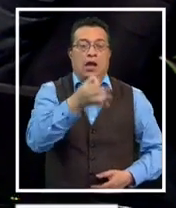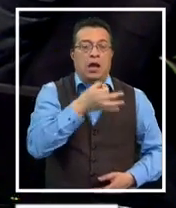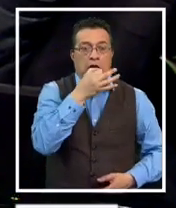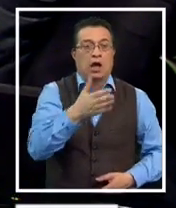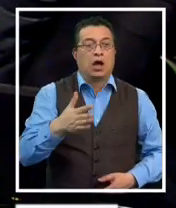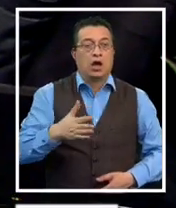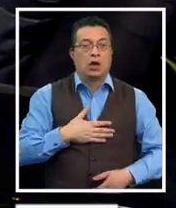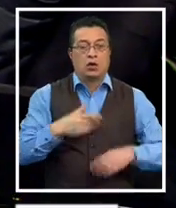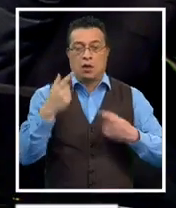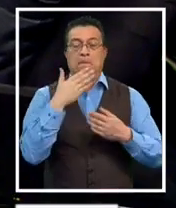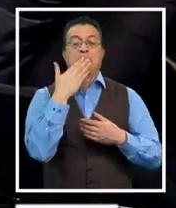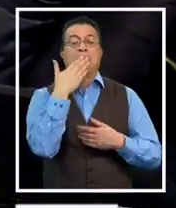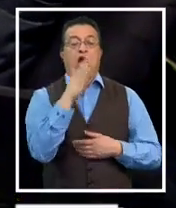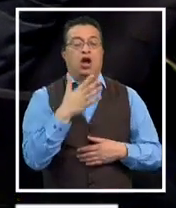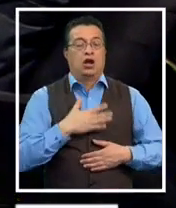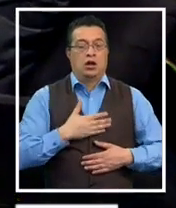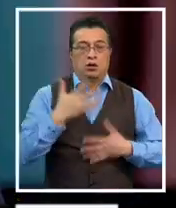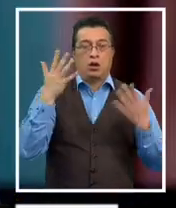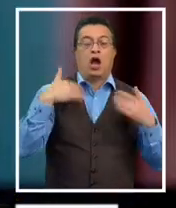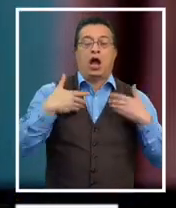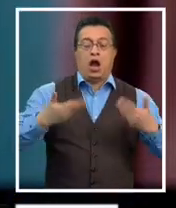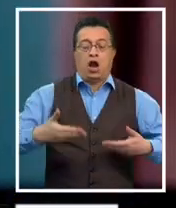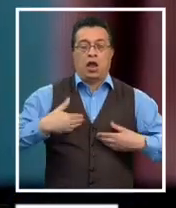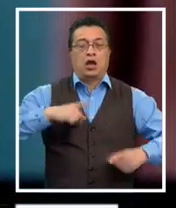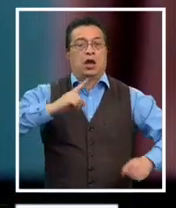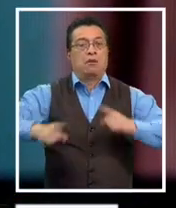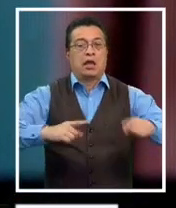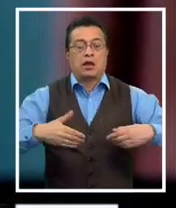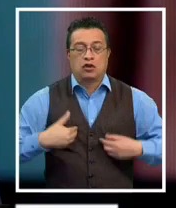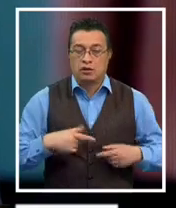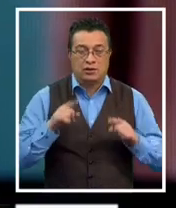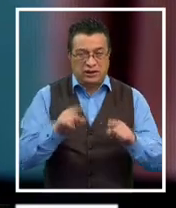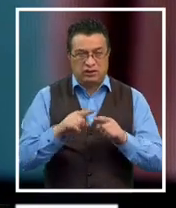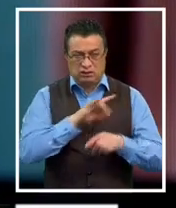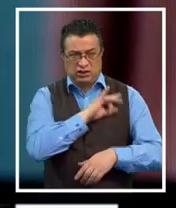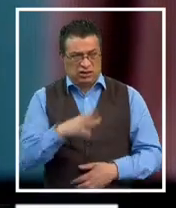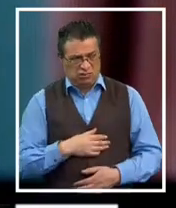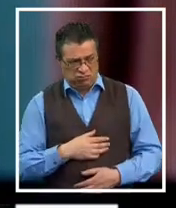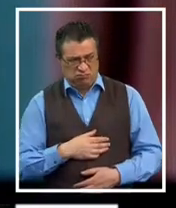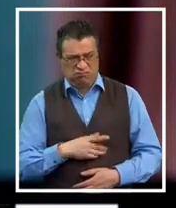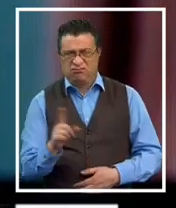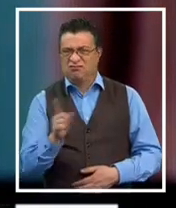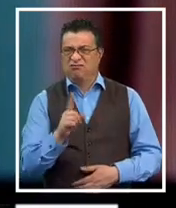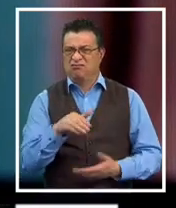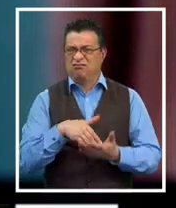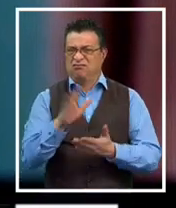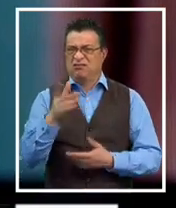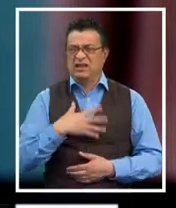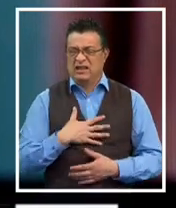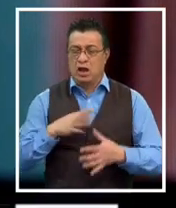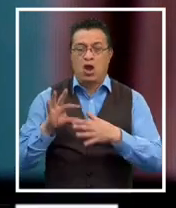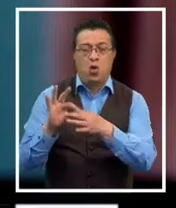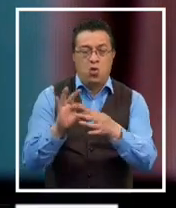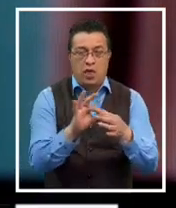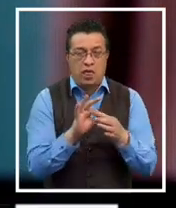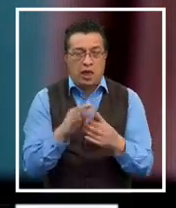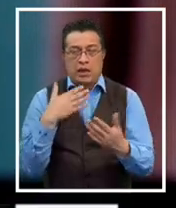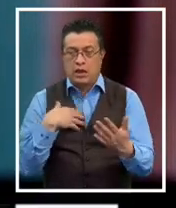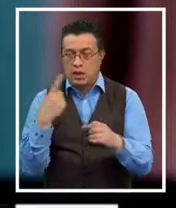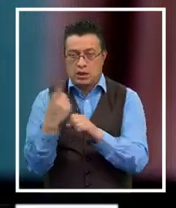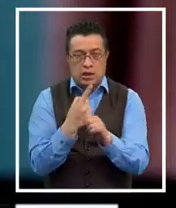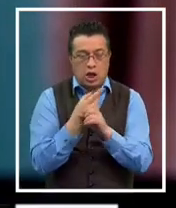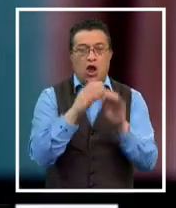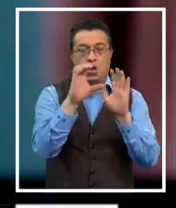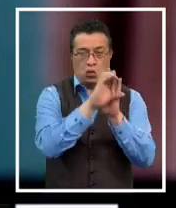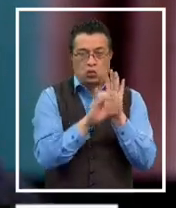que unos son mejores que otros porque simplemente ahora ellos gobiernan eso los chilenos dicen basta queremos unidad queremos diálogo queremos concordar queremos una constitución